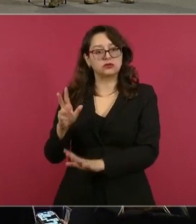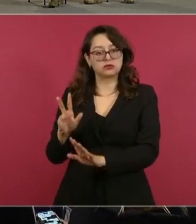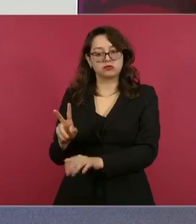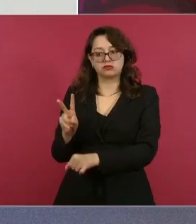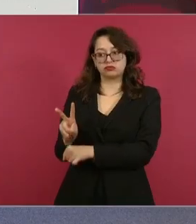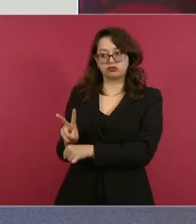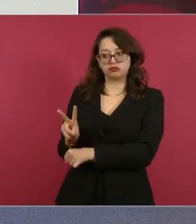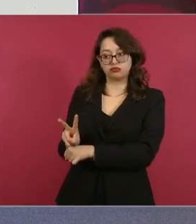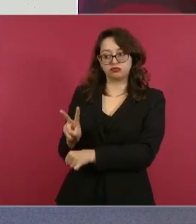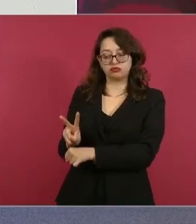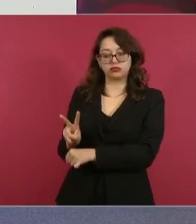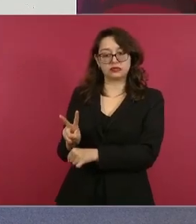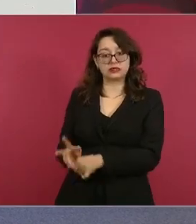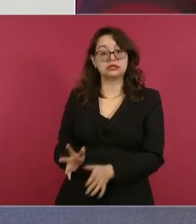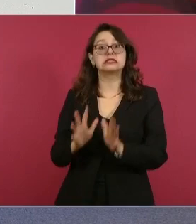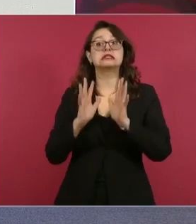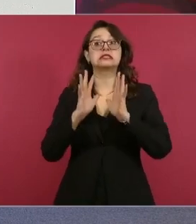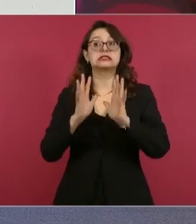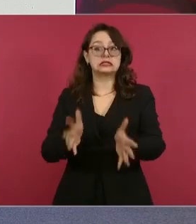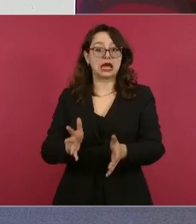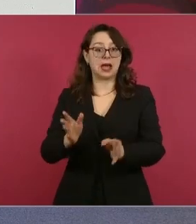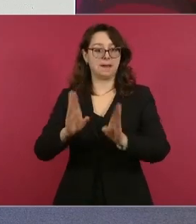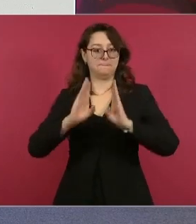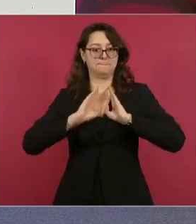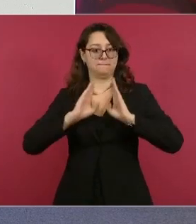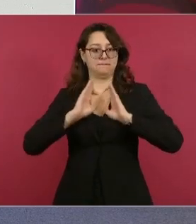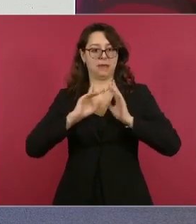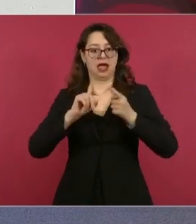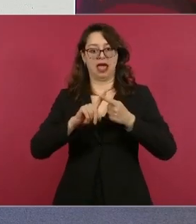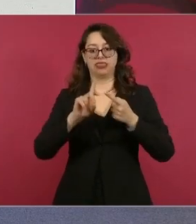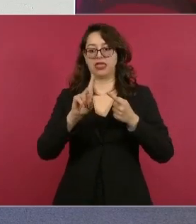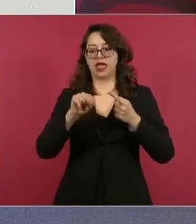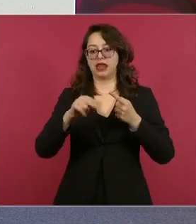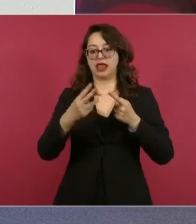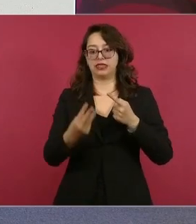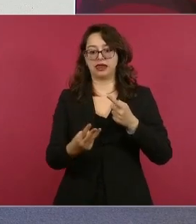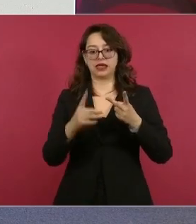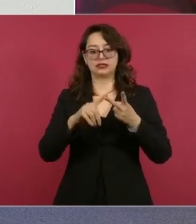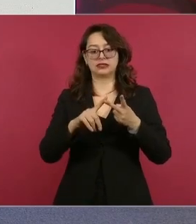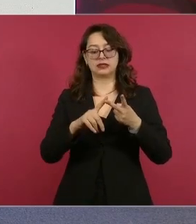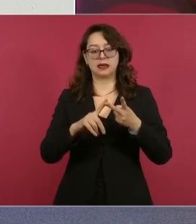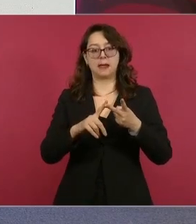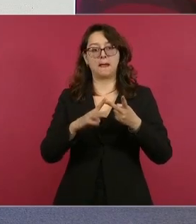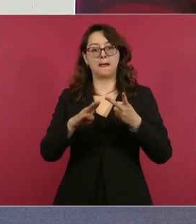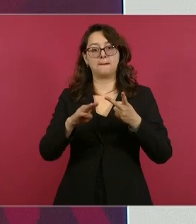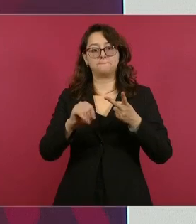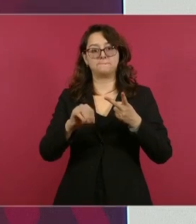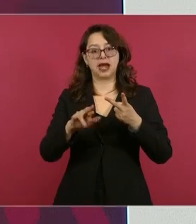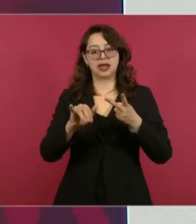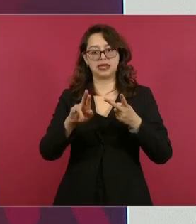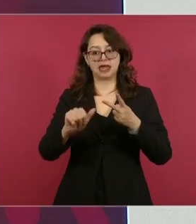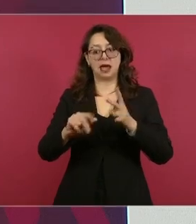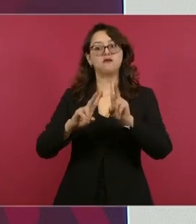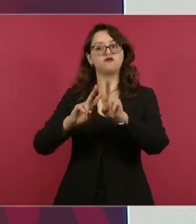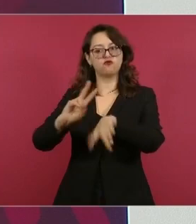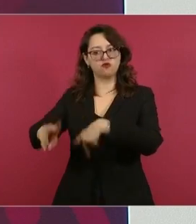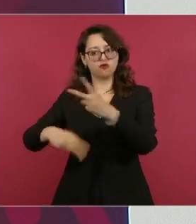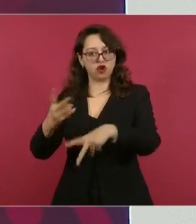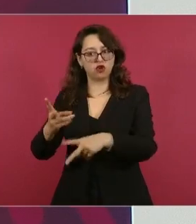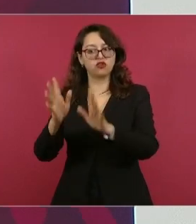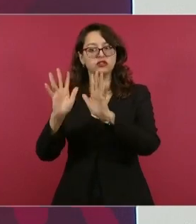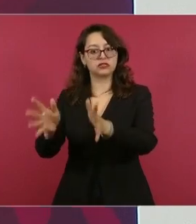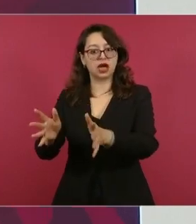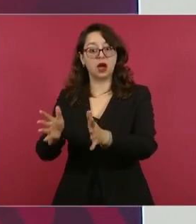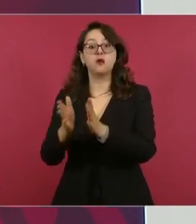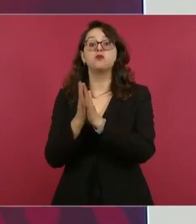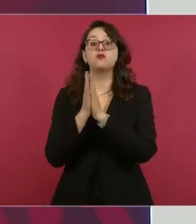Están en marcha el plan DN3E y el plan Marina, en coordinación con el gobierno del estado.